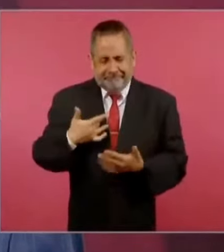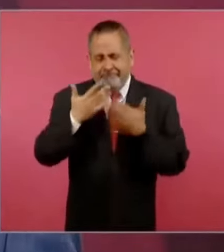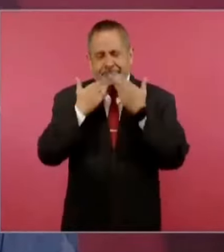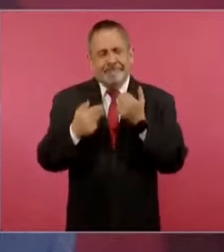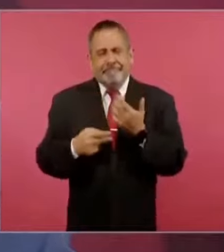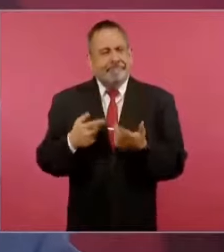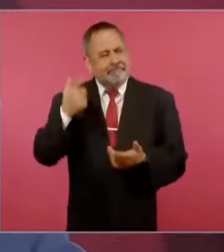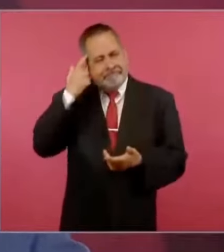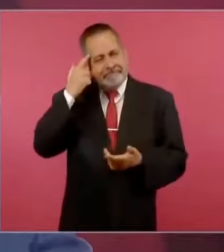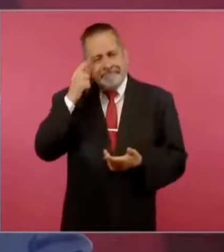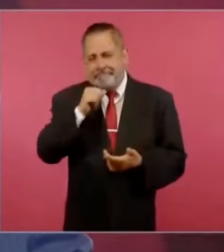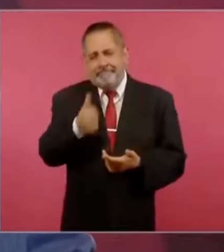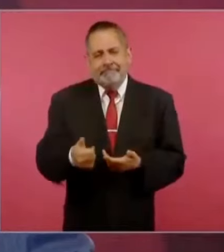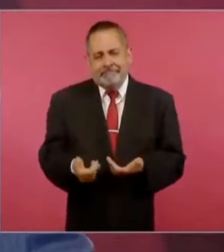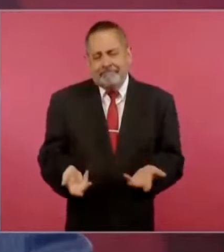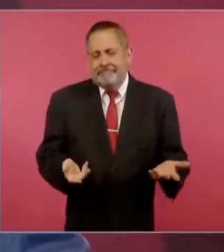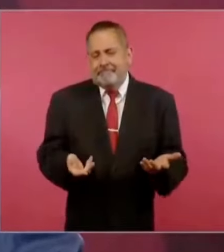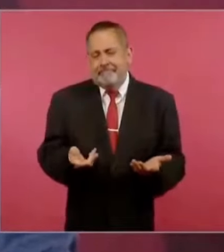Además, lo que